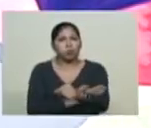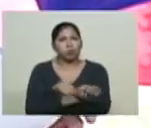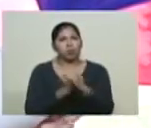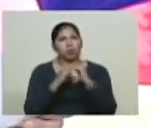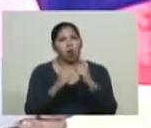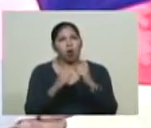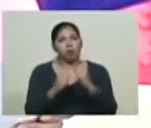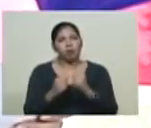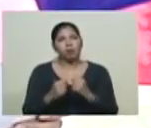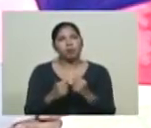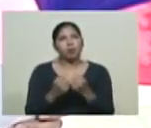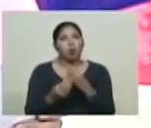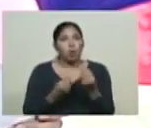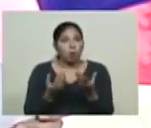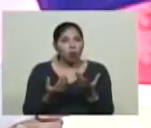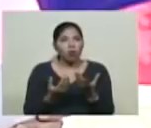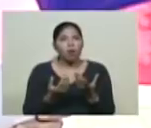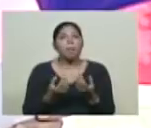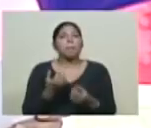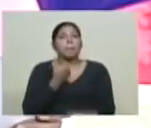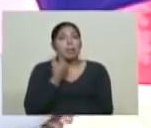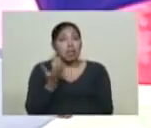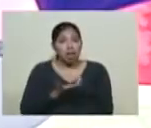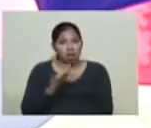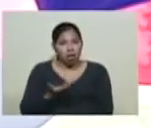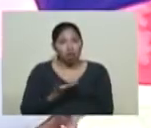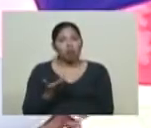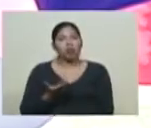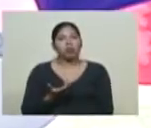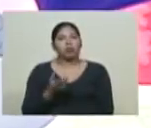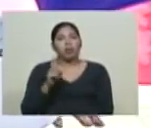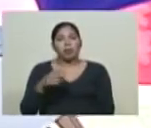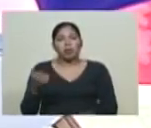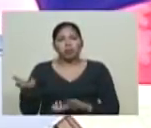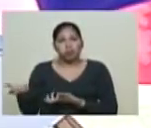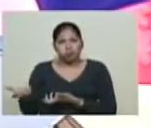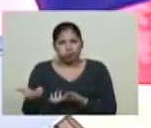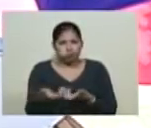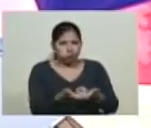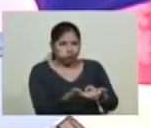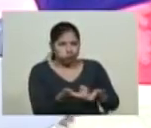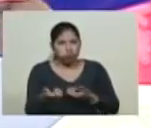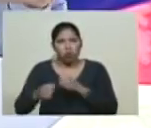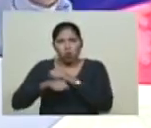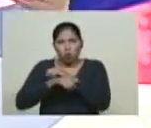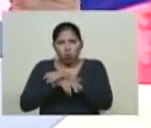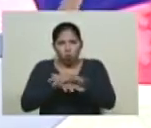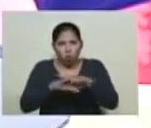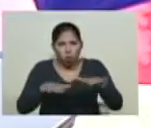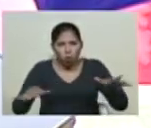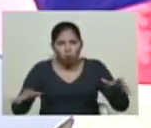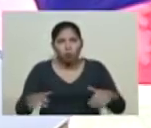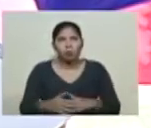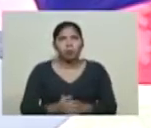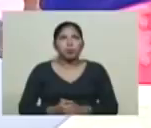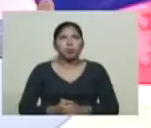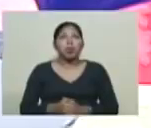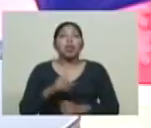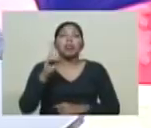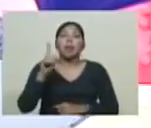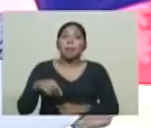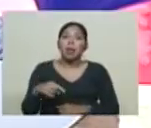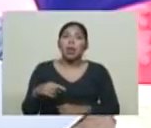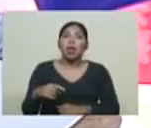atacar el tema de la malaria y también la fumigación, que no solo es malaria, sino que también está